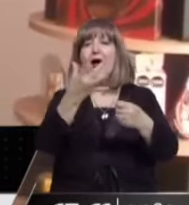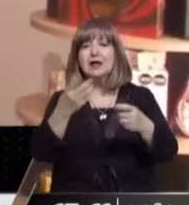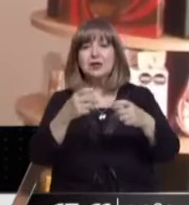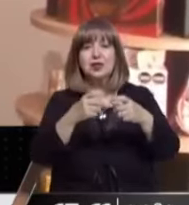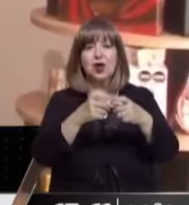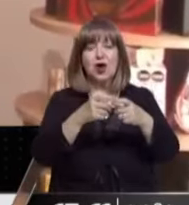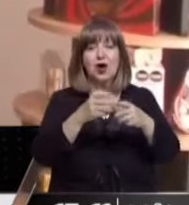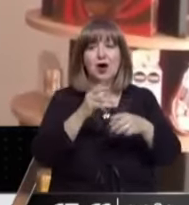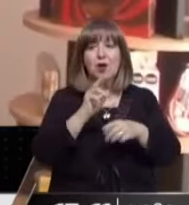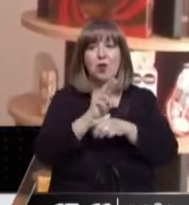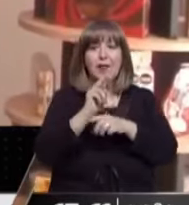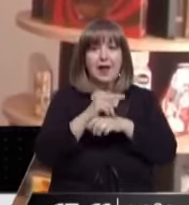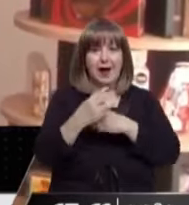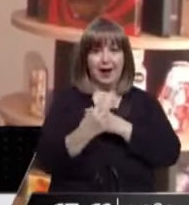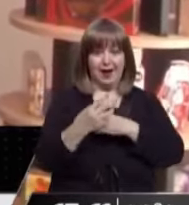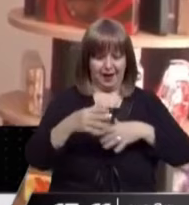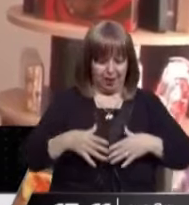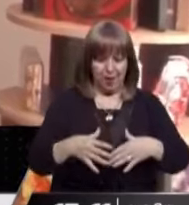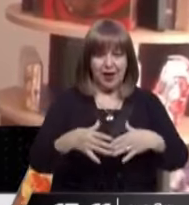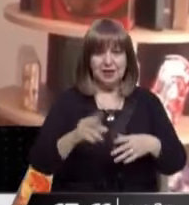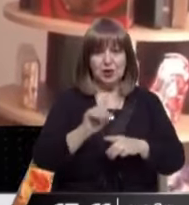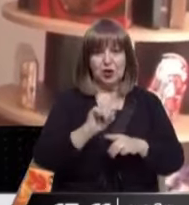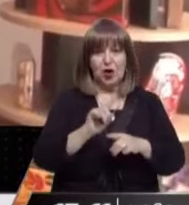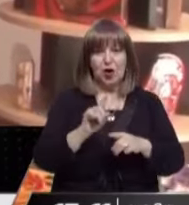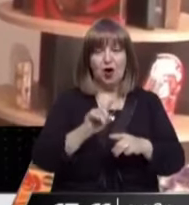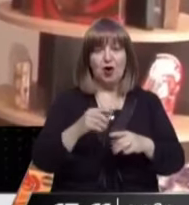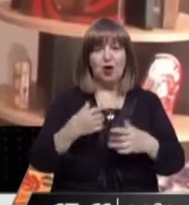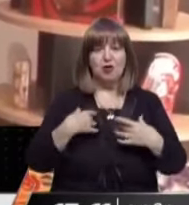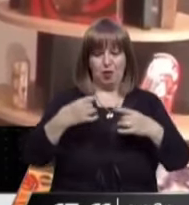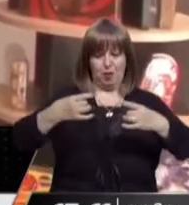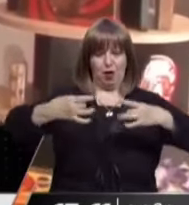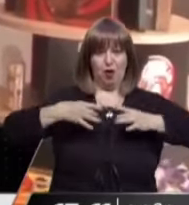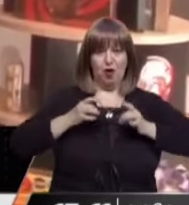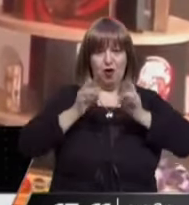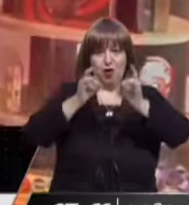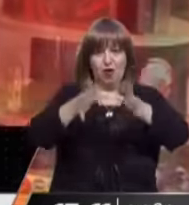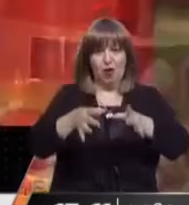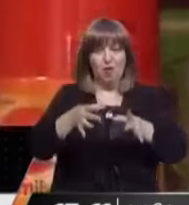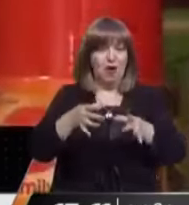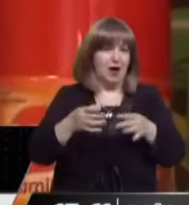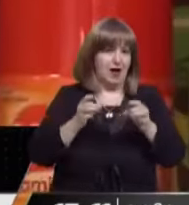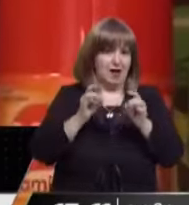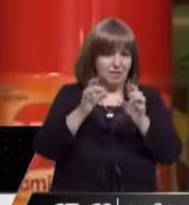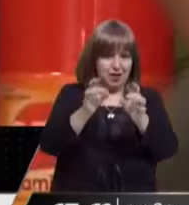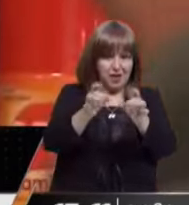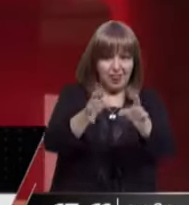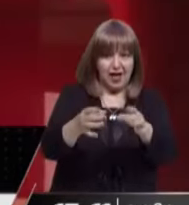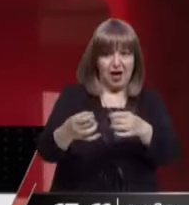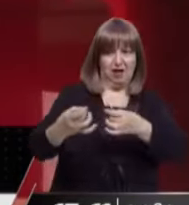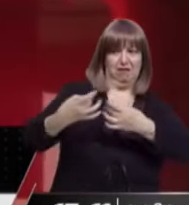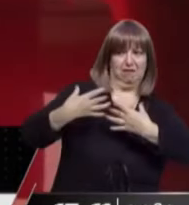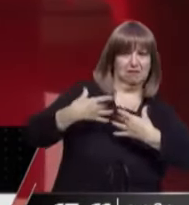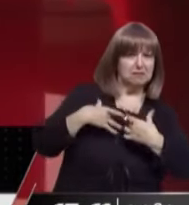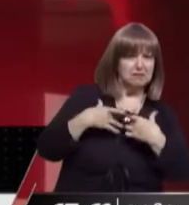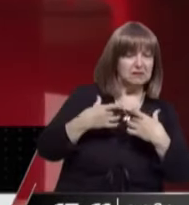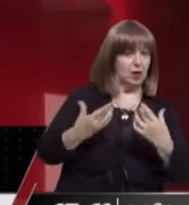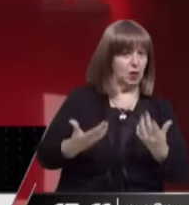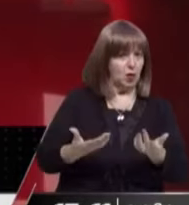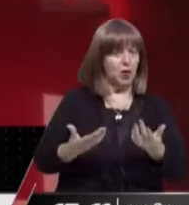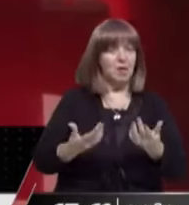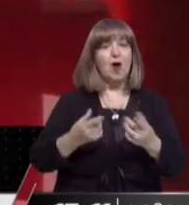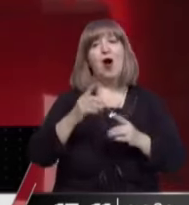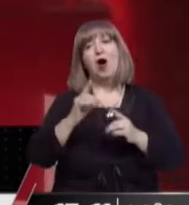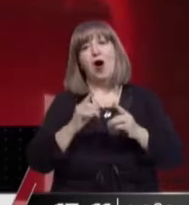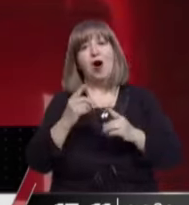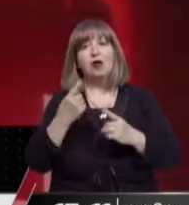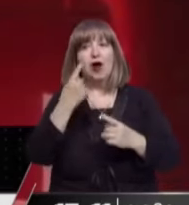métodos anticonceptivos, los riesgos que puede correr uno, tanto como las ETS, o incluso, por ejemplo, cuando estamos